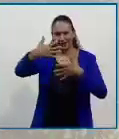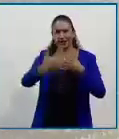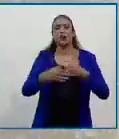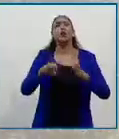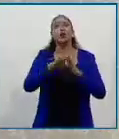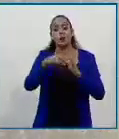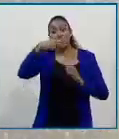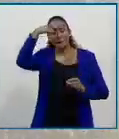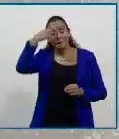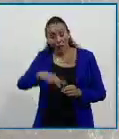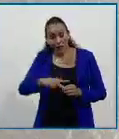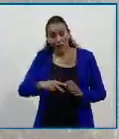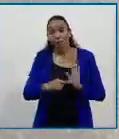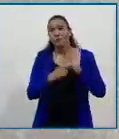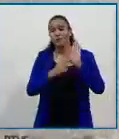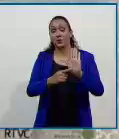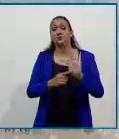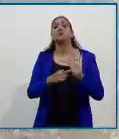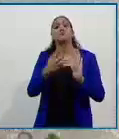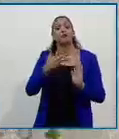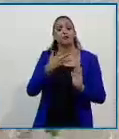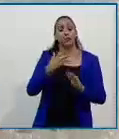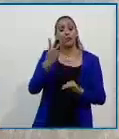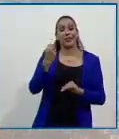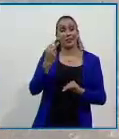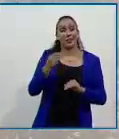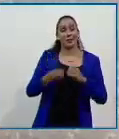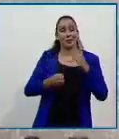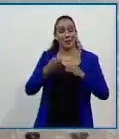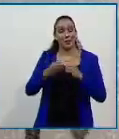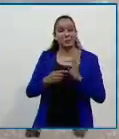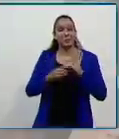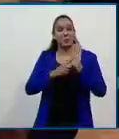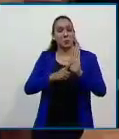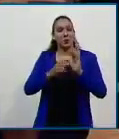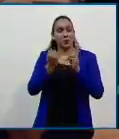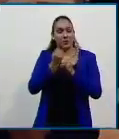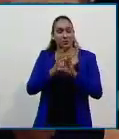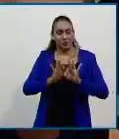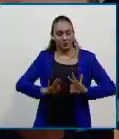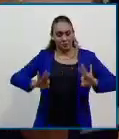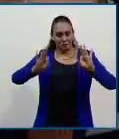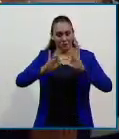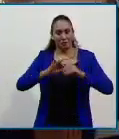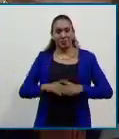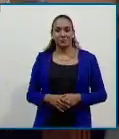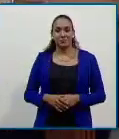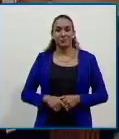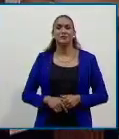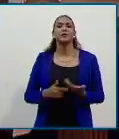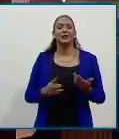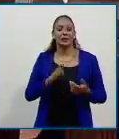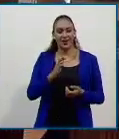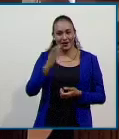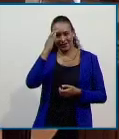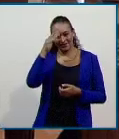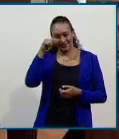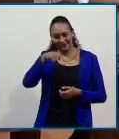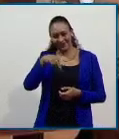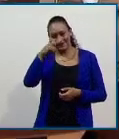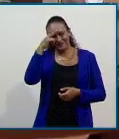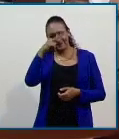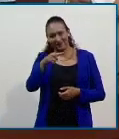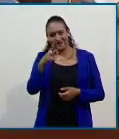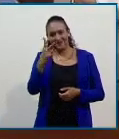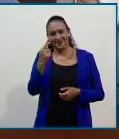ellas México, representado por el Canal del Poder Judicial de la Federación. Como una muestra de nuestro reconocimiento y